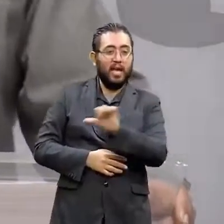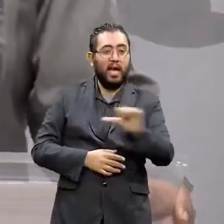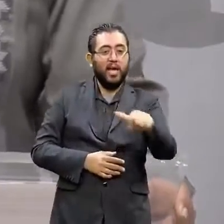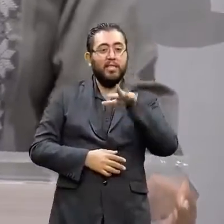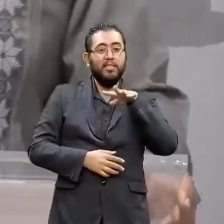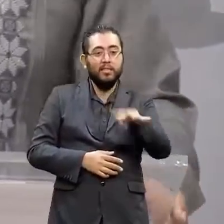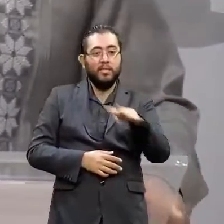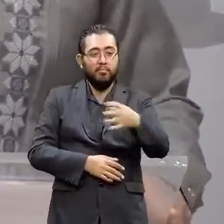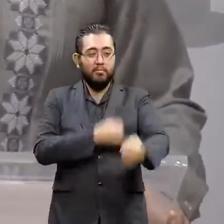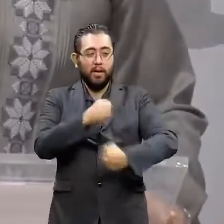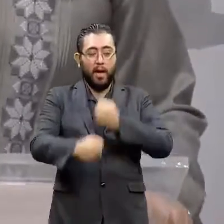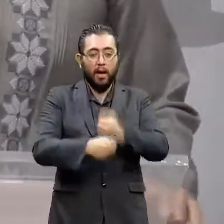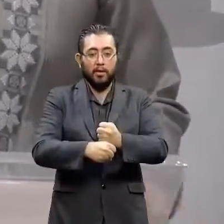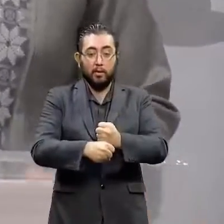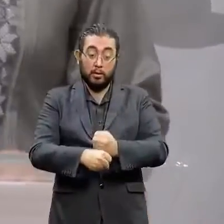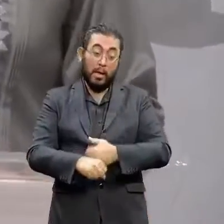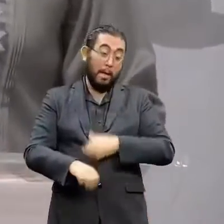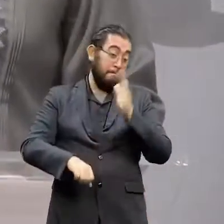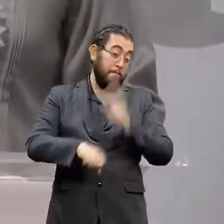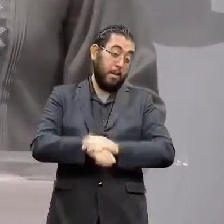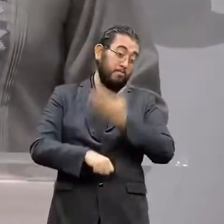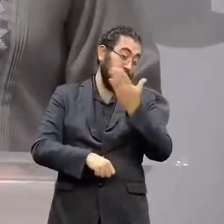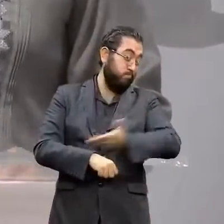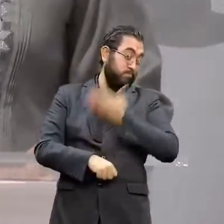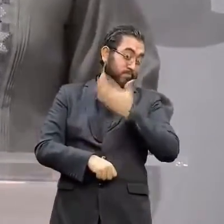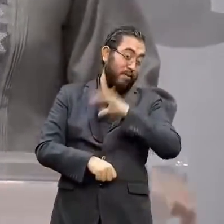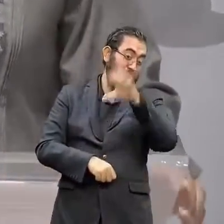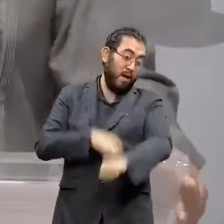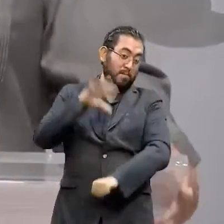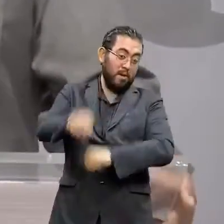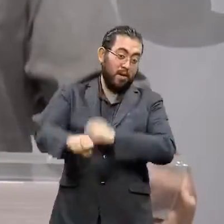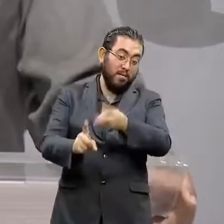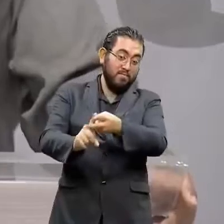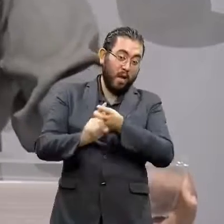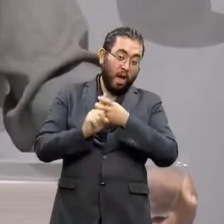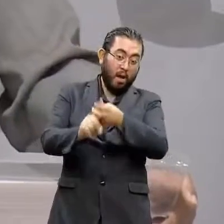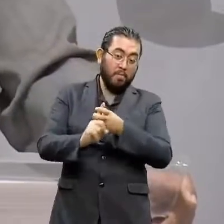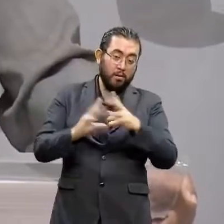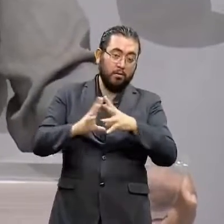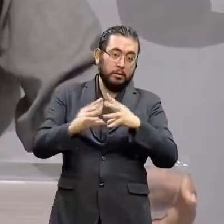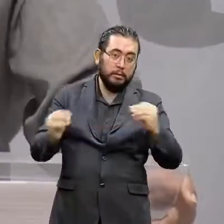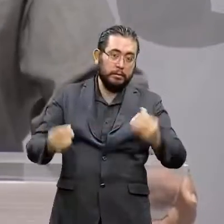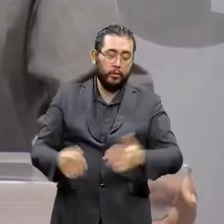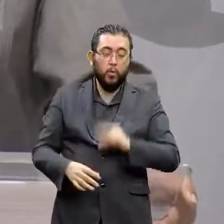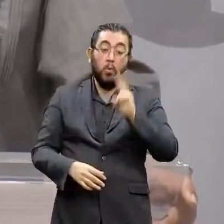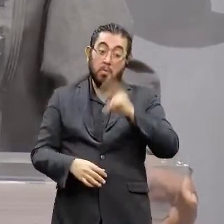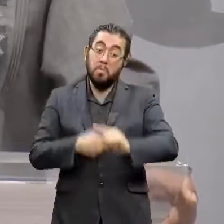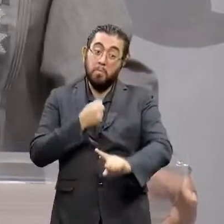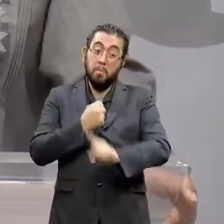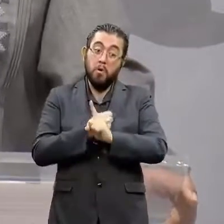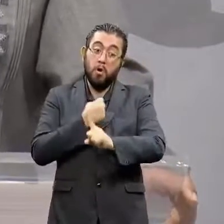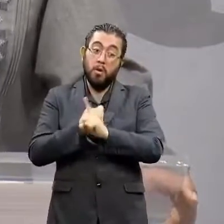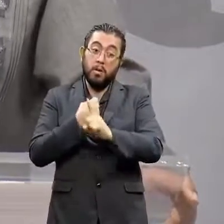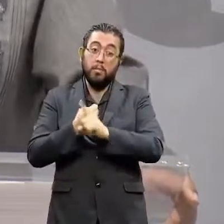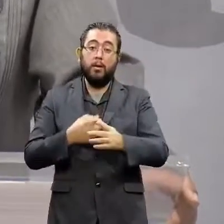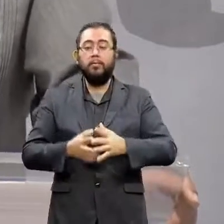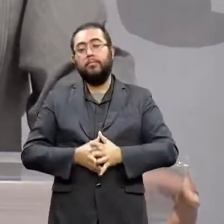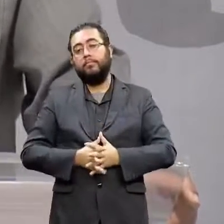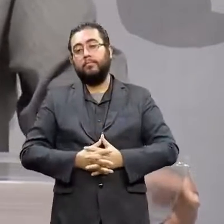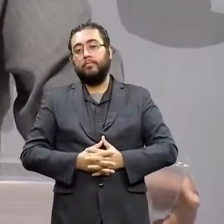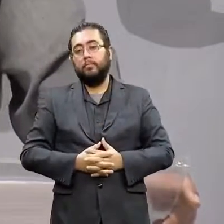notorio y esto pues habla de que tenemos un problema ición asociado a